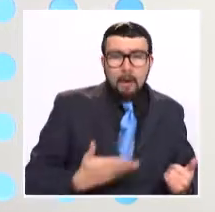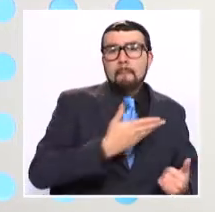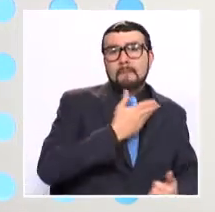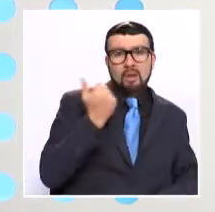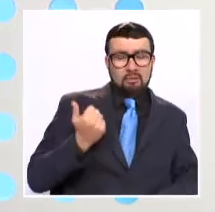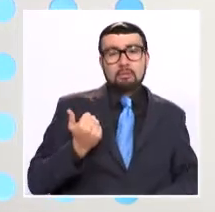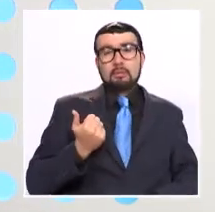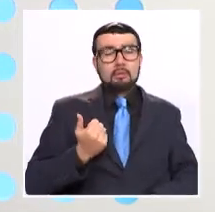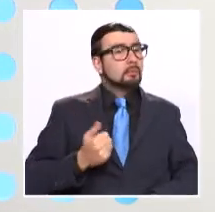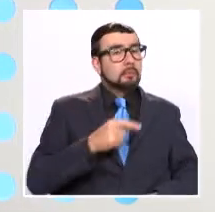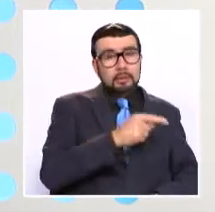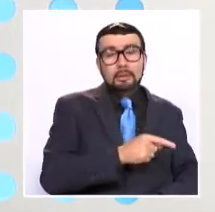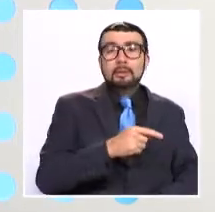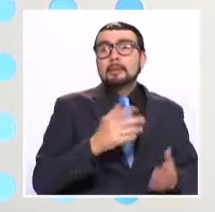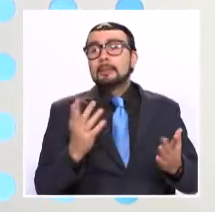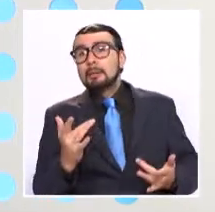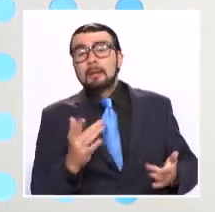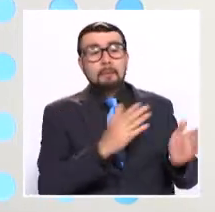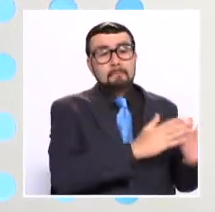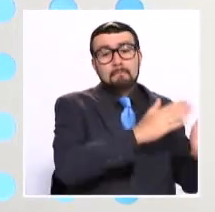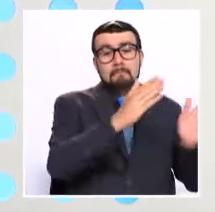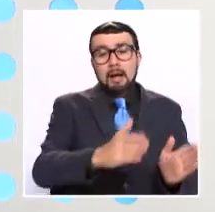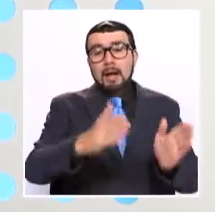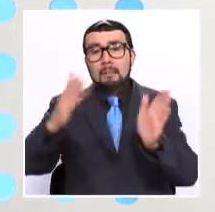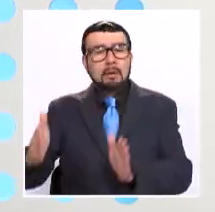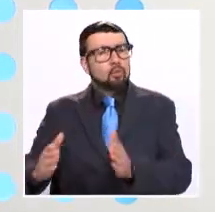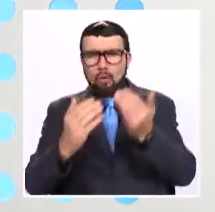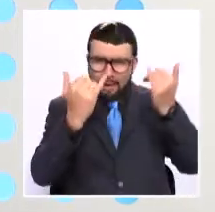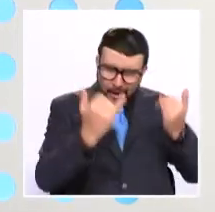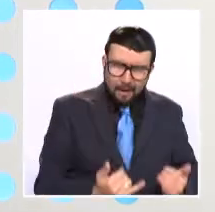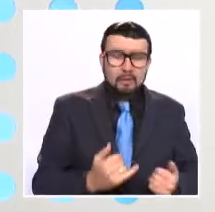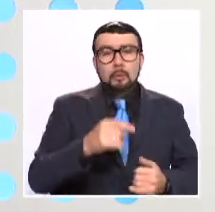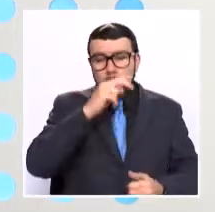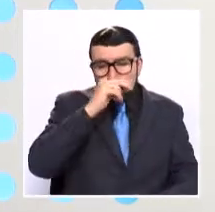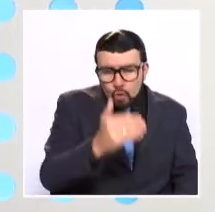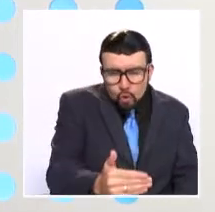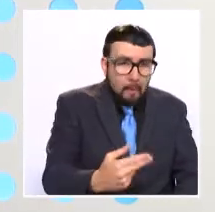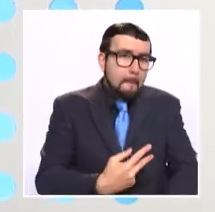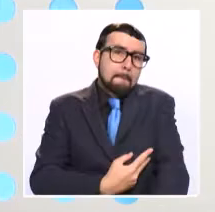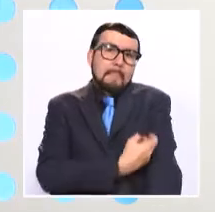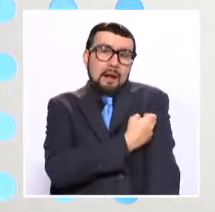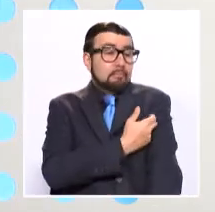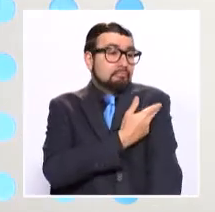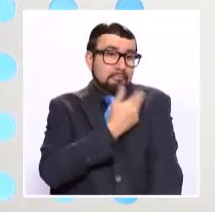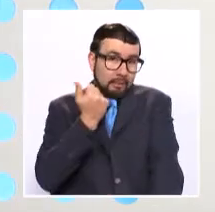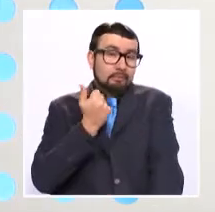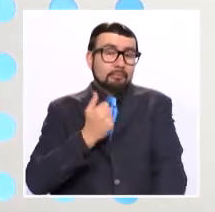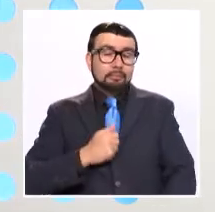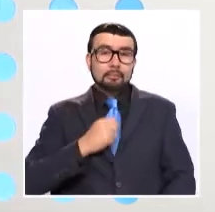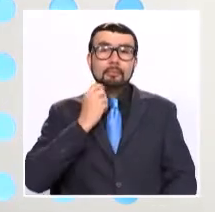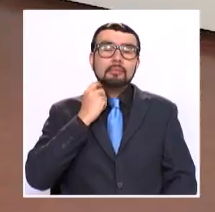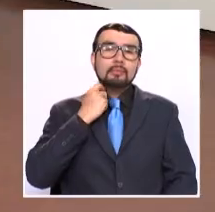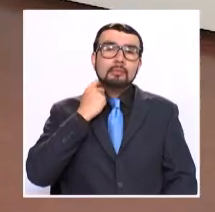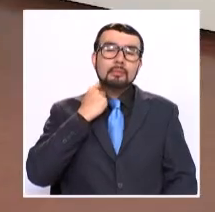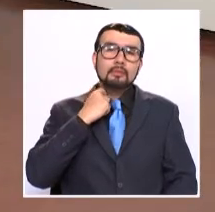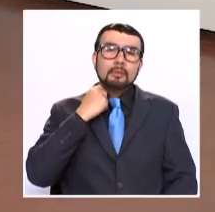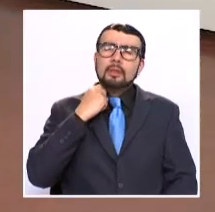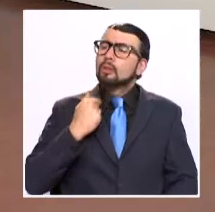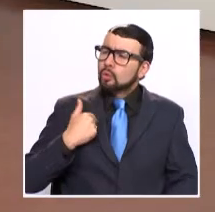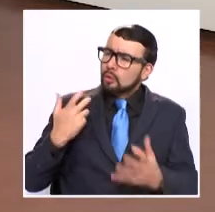muy largo entre vacuna y vacuna para poder generar esa respuesta de protección inmunológica. Yo quiero hacer un comentario con respecto a la